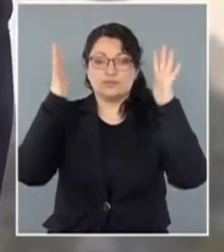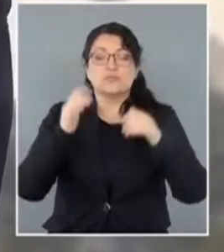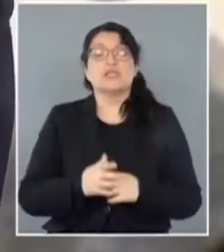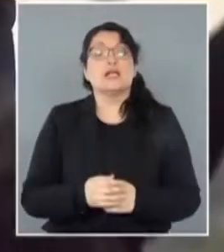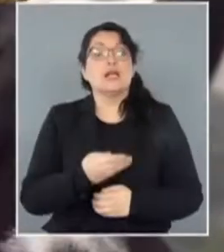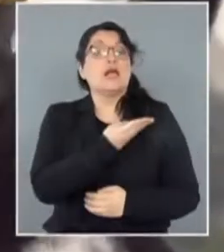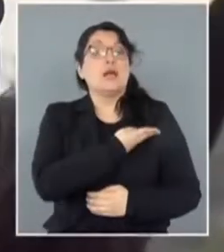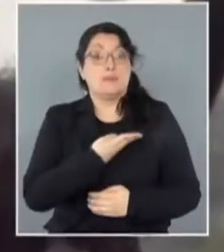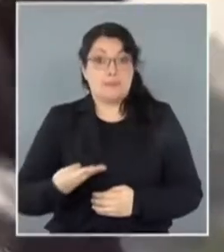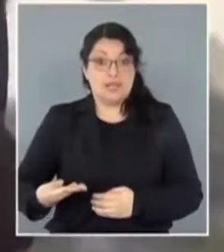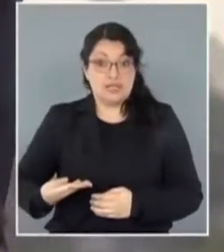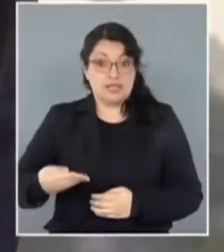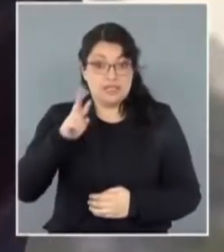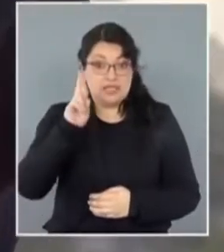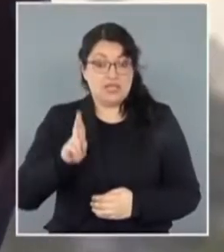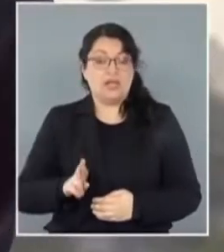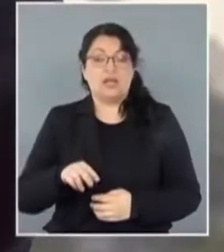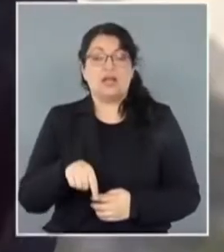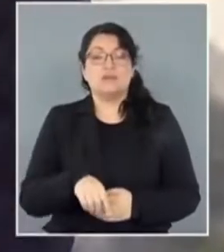Señor Presidente de la República,